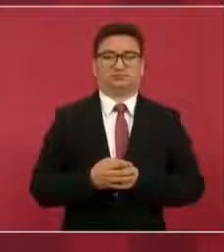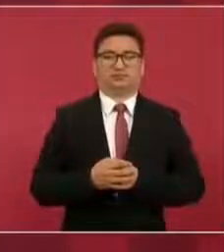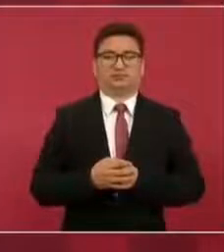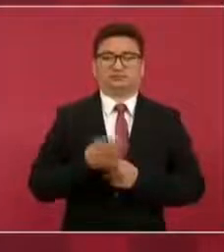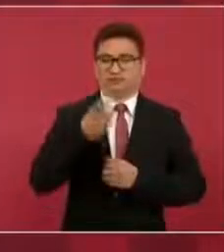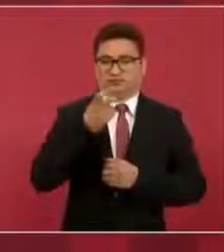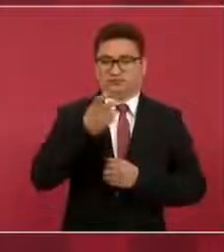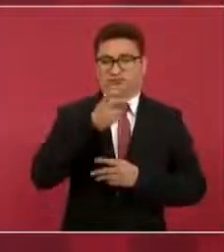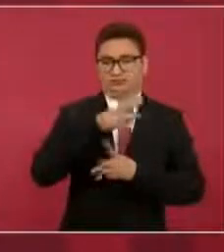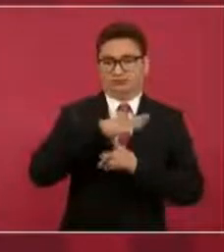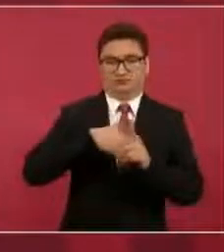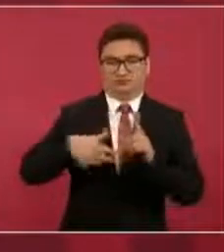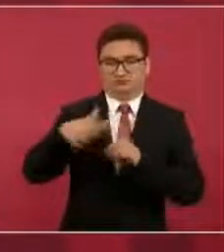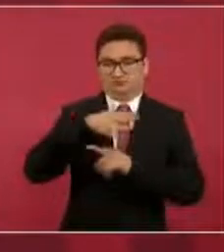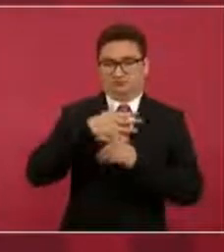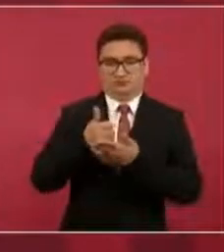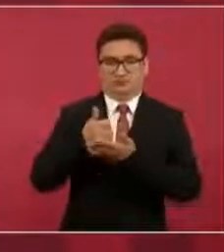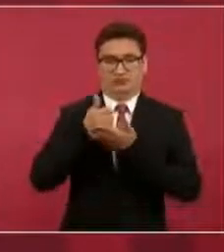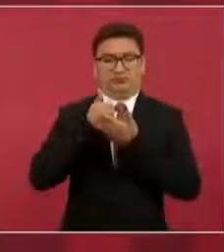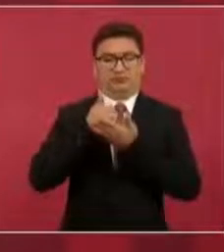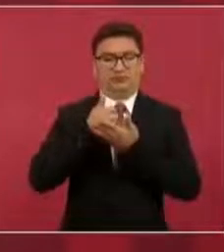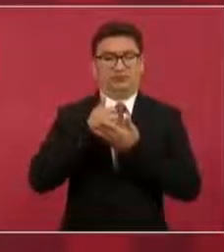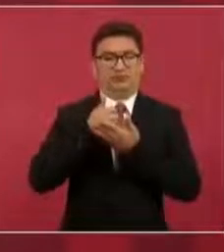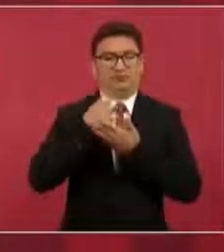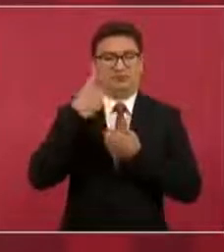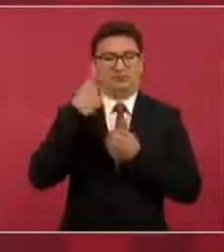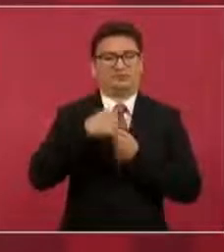esta situación para